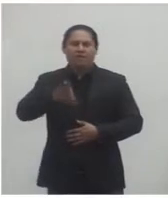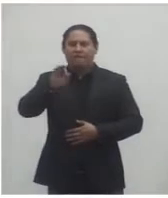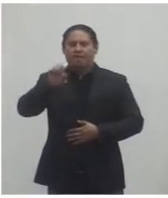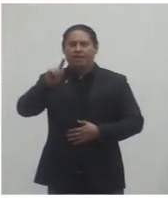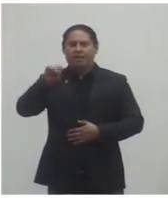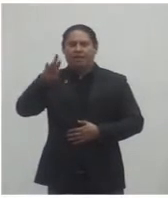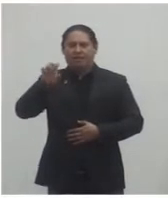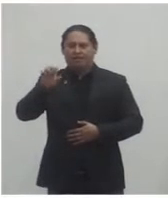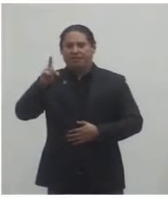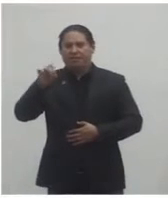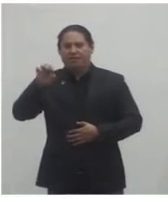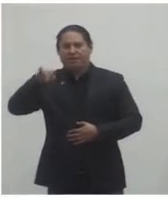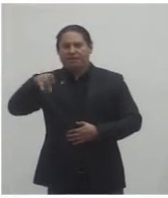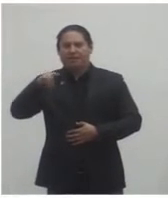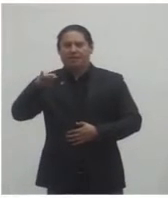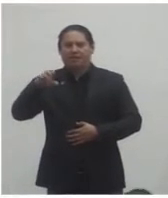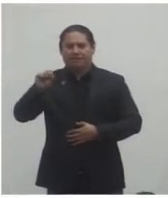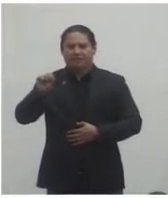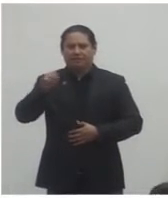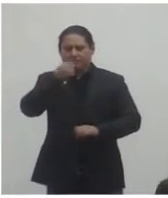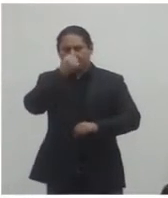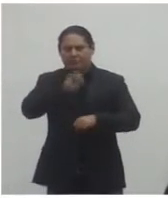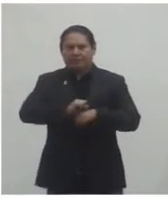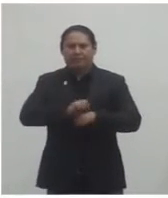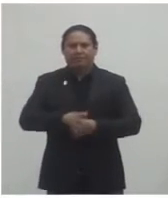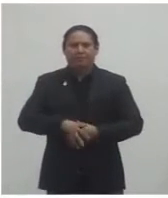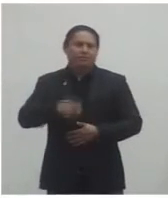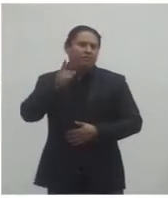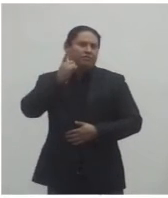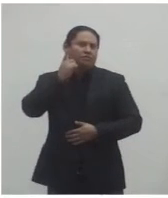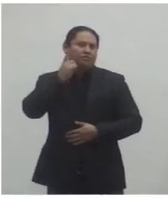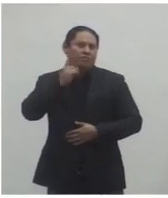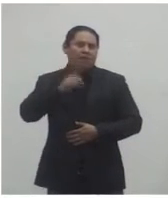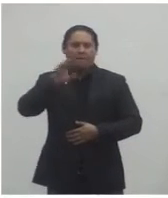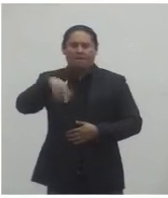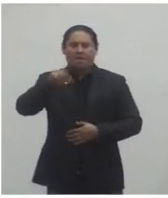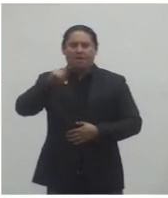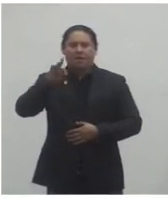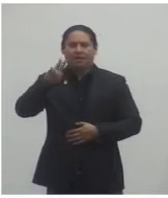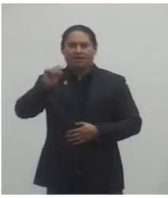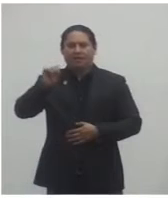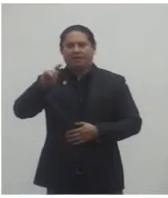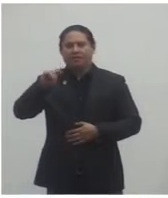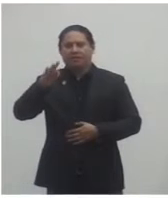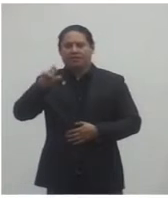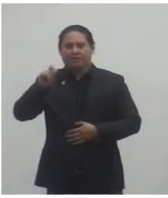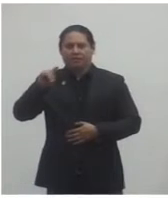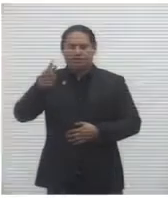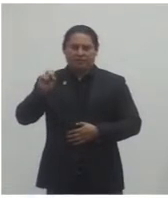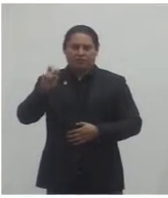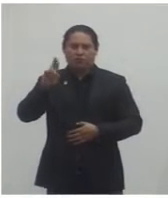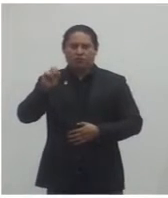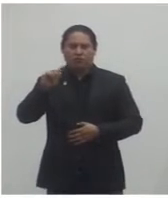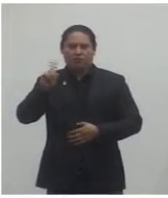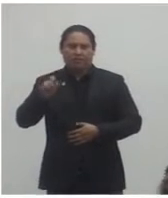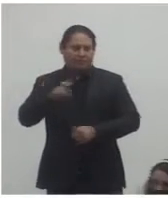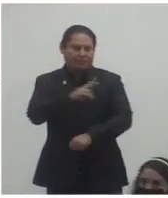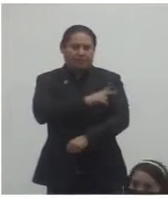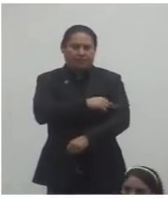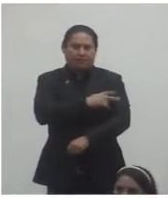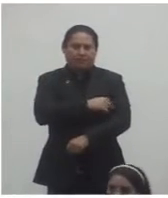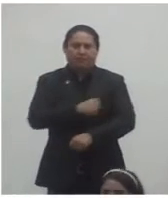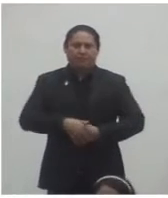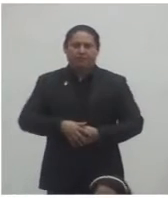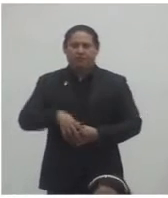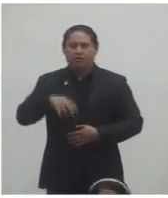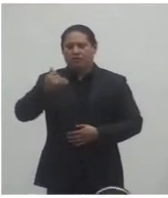de Jesús Granda Pastrana, secretario, diputada Marta Guadalupe Martínez Ruiz, vocal, diputada